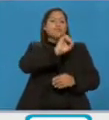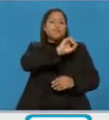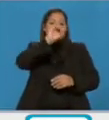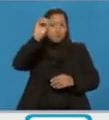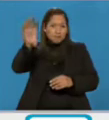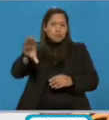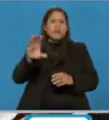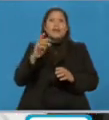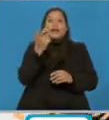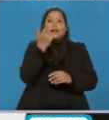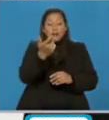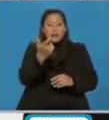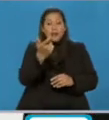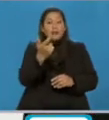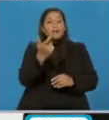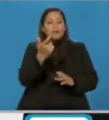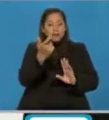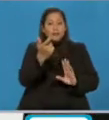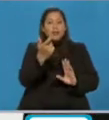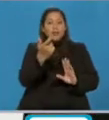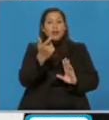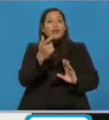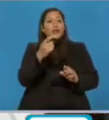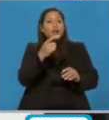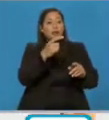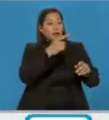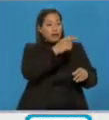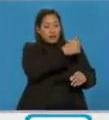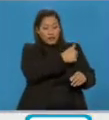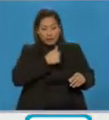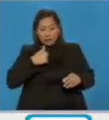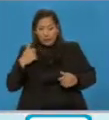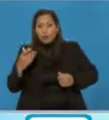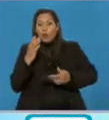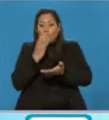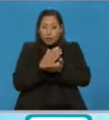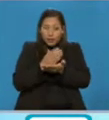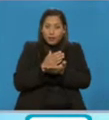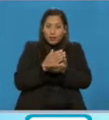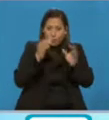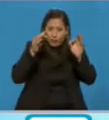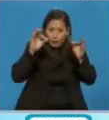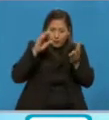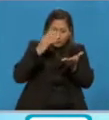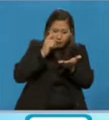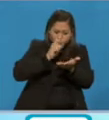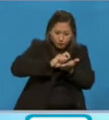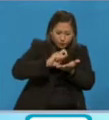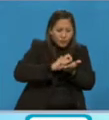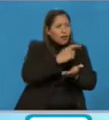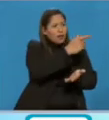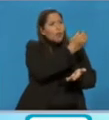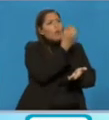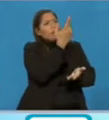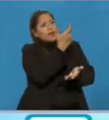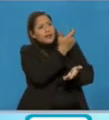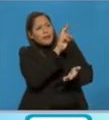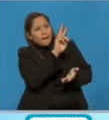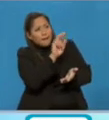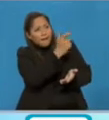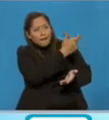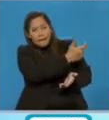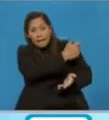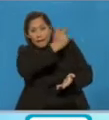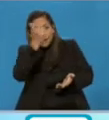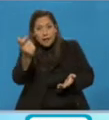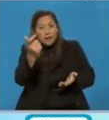de nosotros de dinero, todos apuntamos al mismo tiempo en nuestra libretita, no solamente el monto que transferiste, sino el